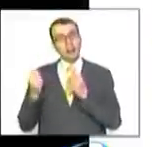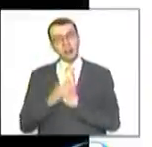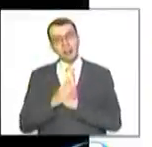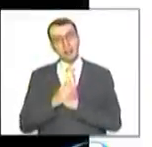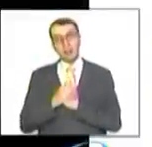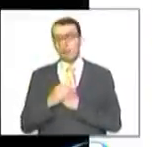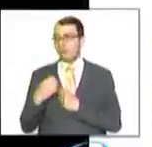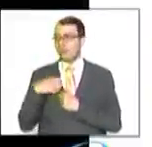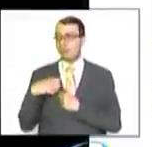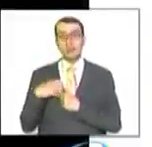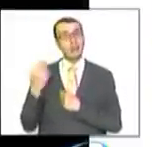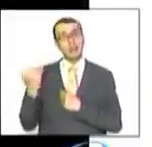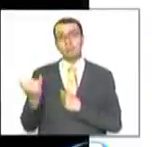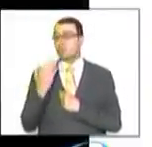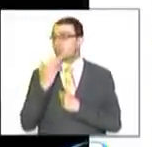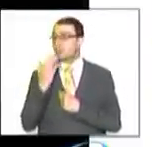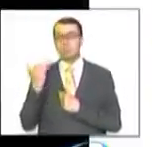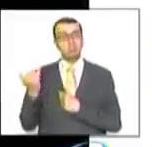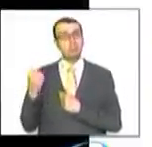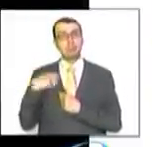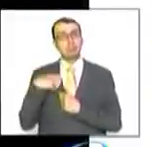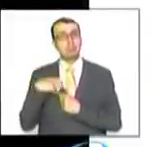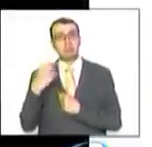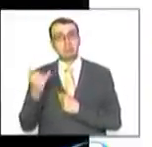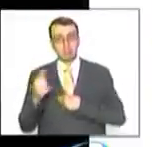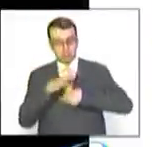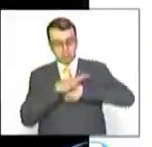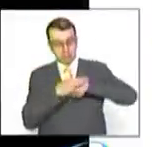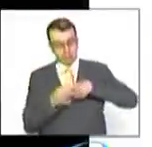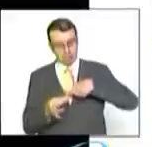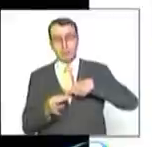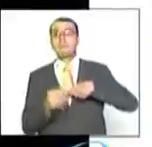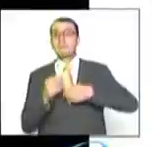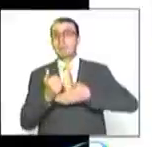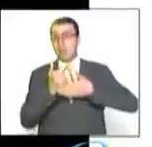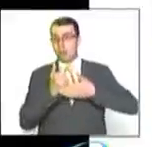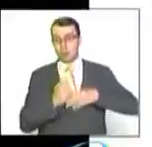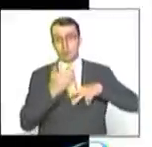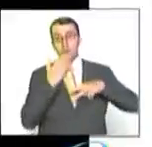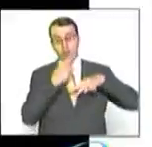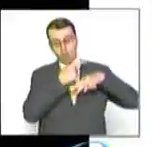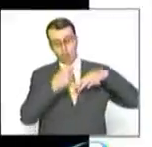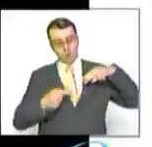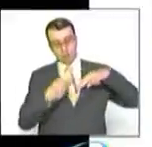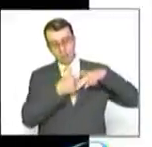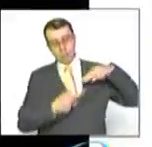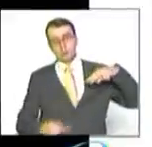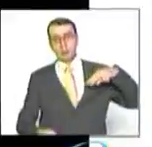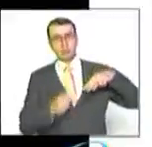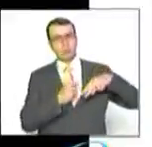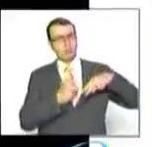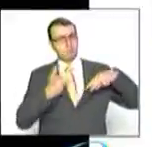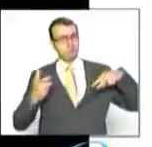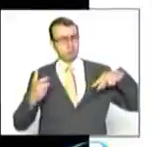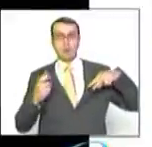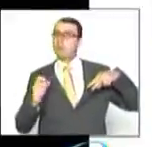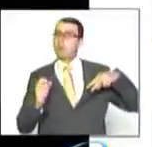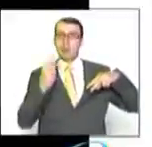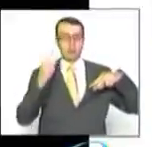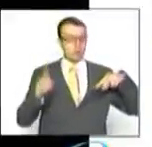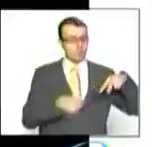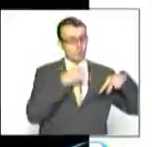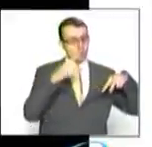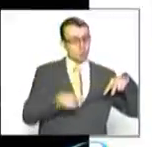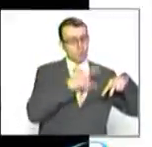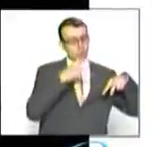que no tienen cicatrización. Funciona excelente en úlceras varicosas. Primero se tratan con ozono y luego le hace